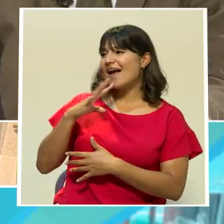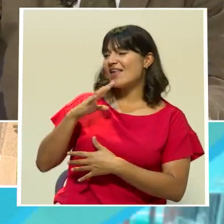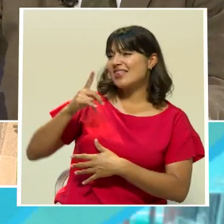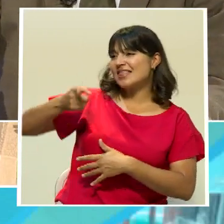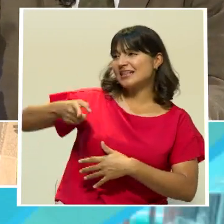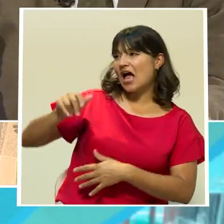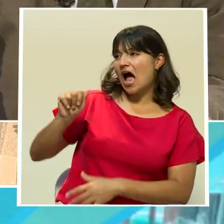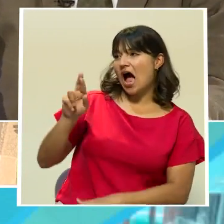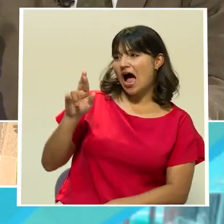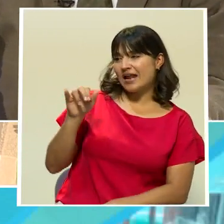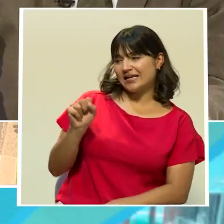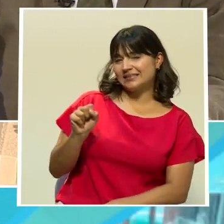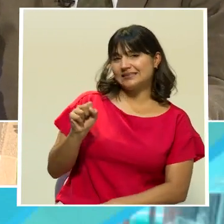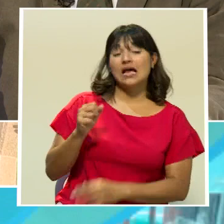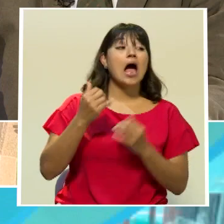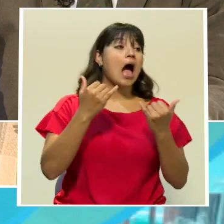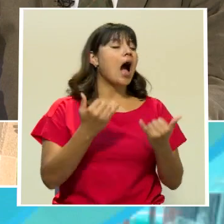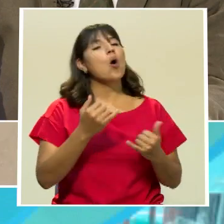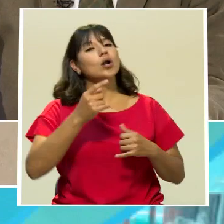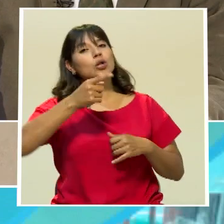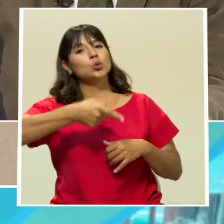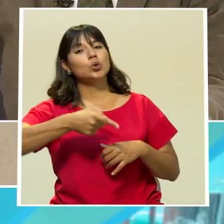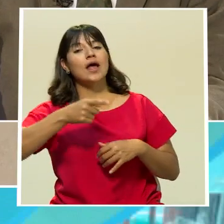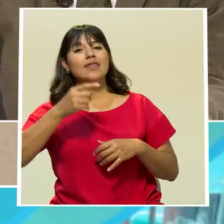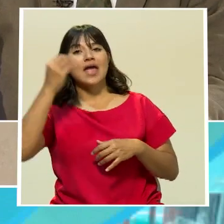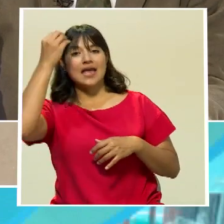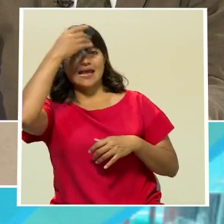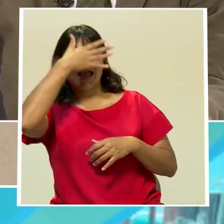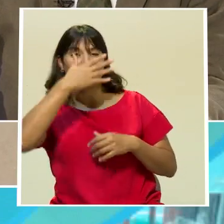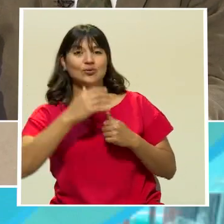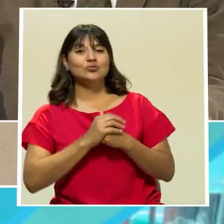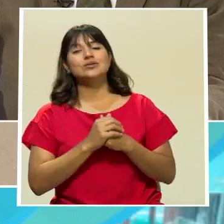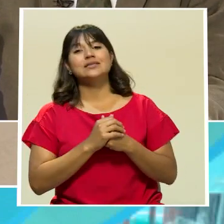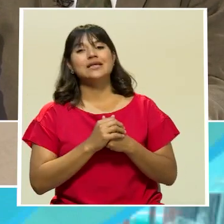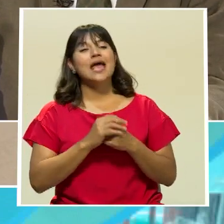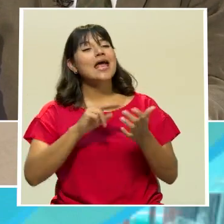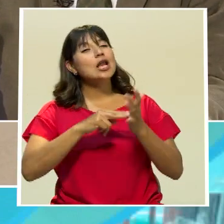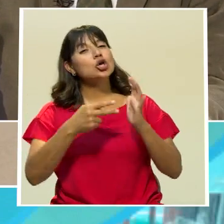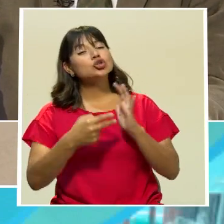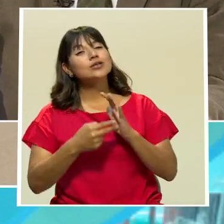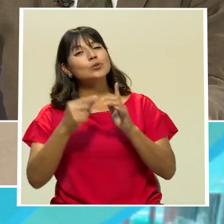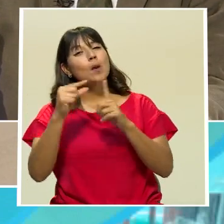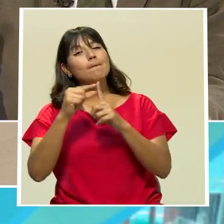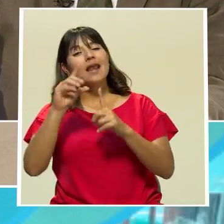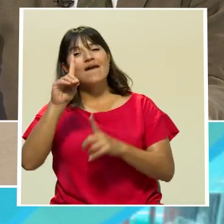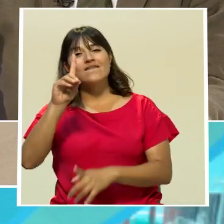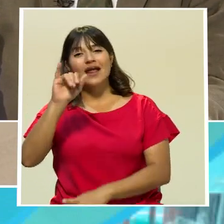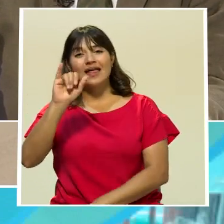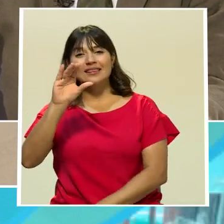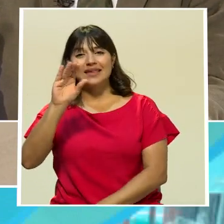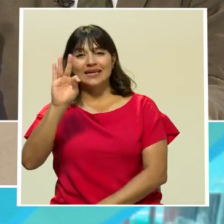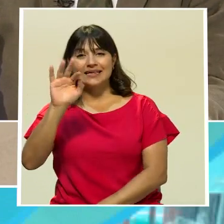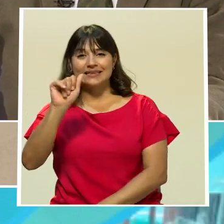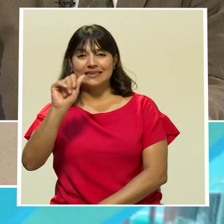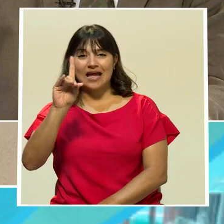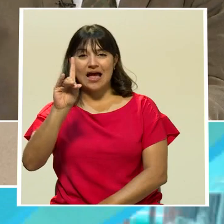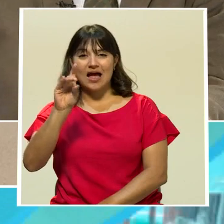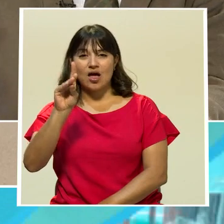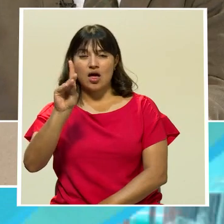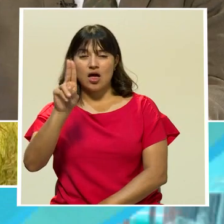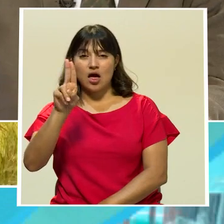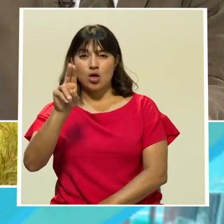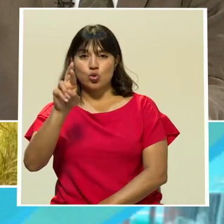La dictadura de los Arias, ahora es la dictadura de Carlos Alvarado. Sí, sí, sí. El concepto de dictadura es un concepto muy concreto. El concepto de